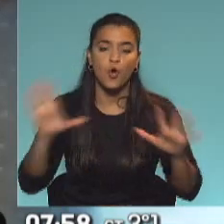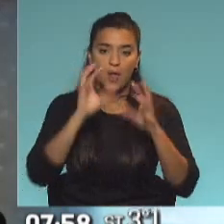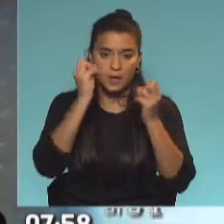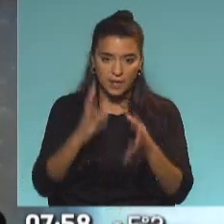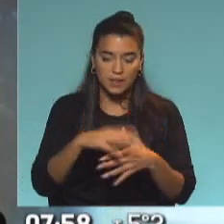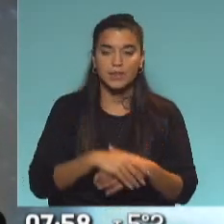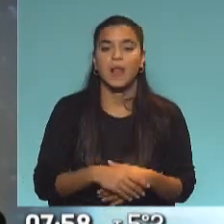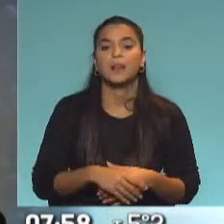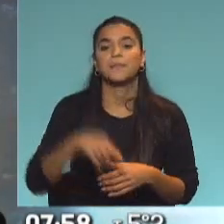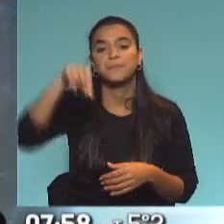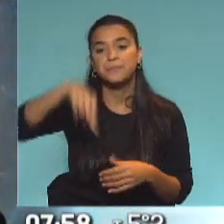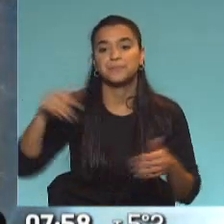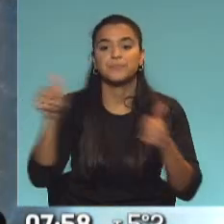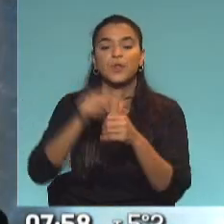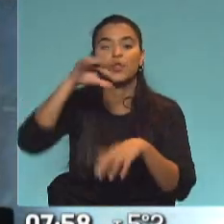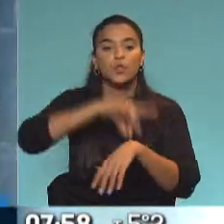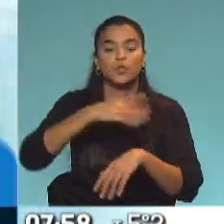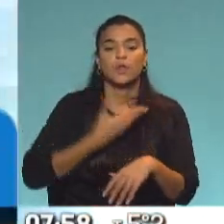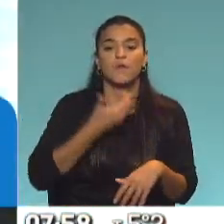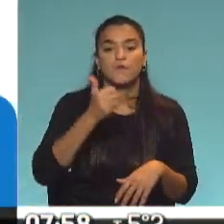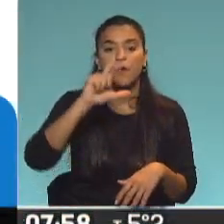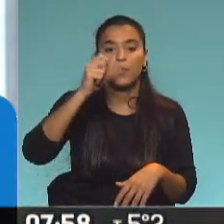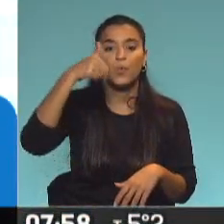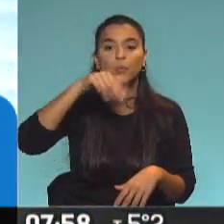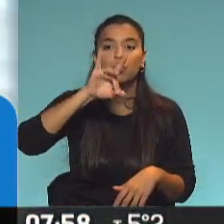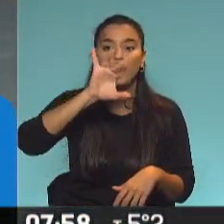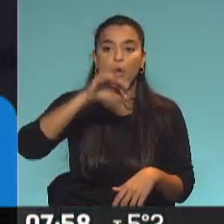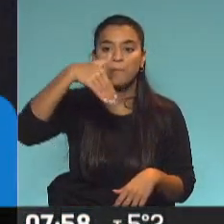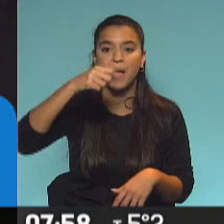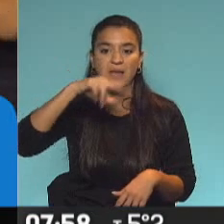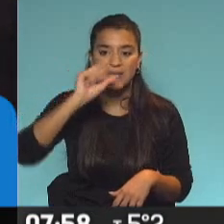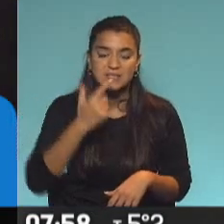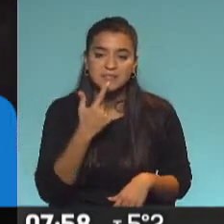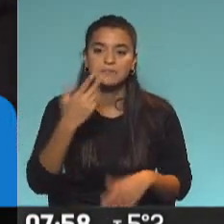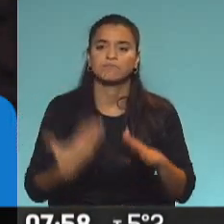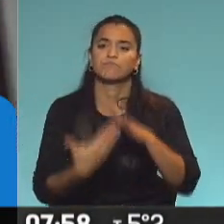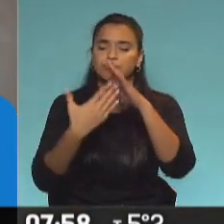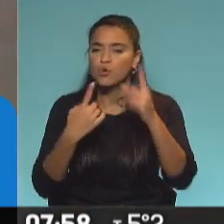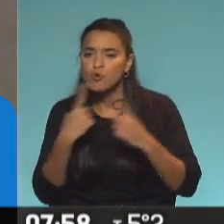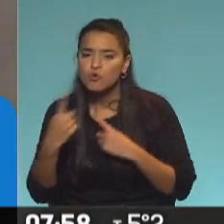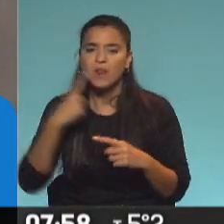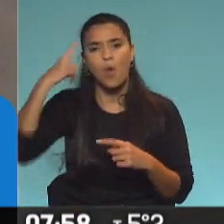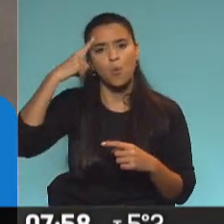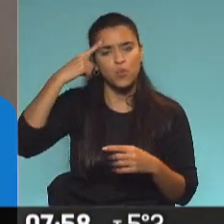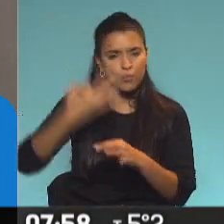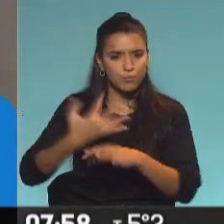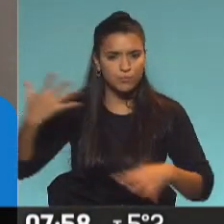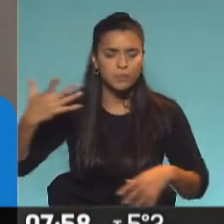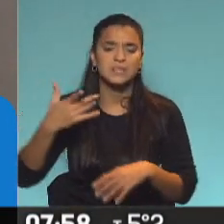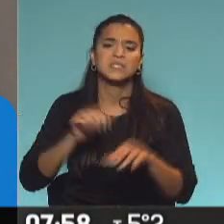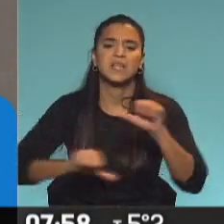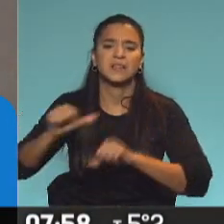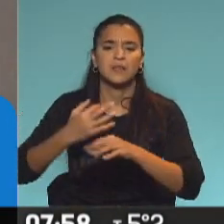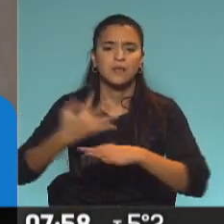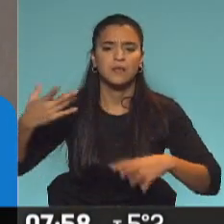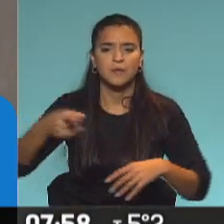¿Cómo te va, Pablo? Silvia, estamos aquí con el doctor Facundo Manes, recordemos un hombre muy prestigioso de consulta, neurólogo, neurocientífico,